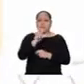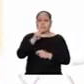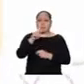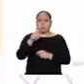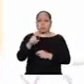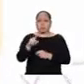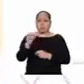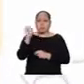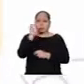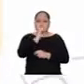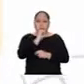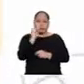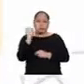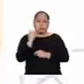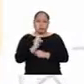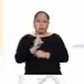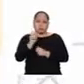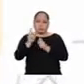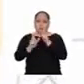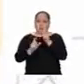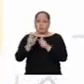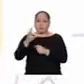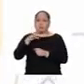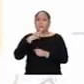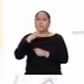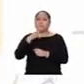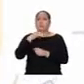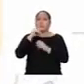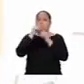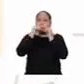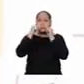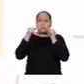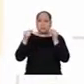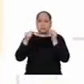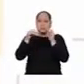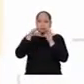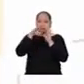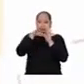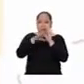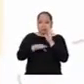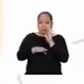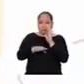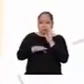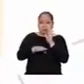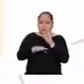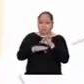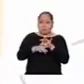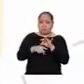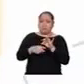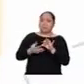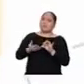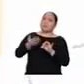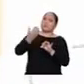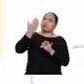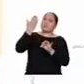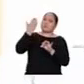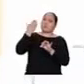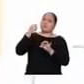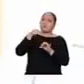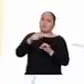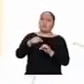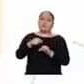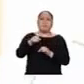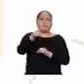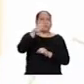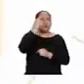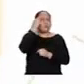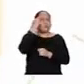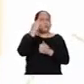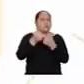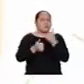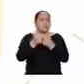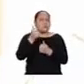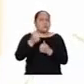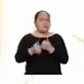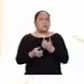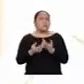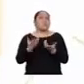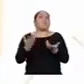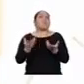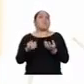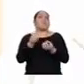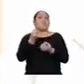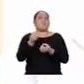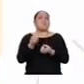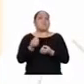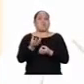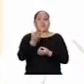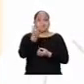el porcentaje de quechohablantes en el Perú fue menos que en el pasado. ¿Cuál crees que fue el principal motivo por el